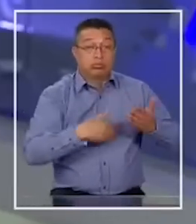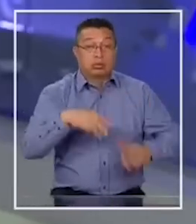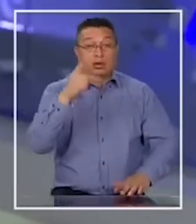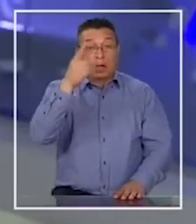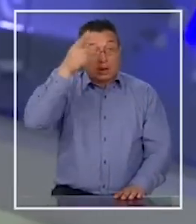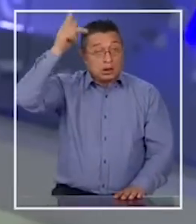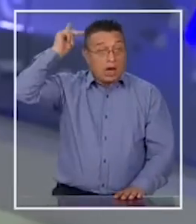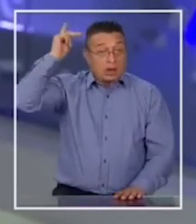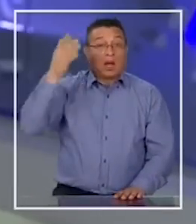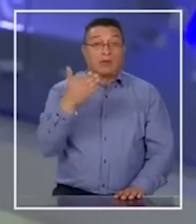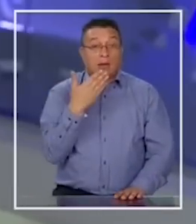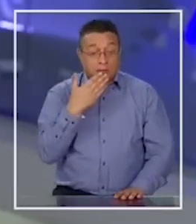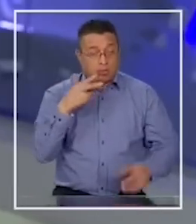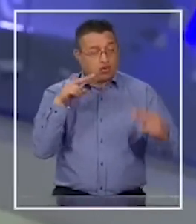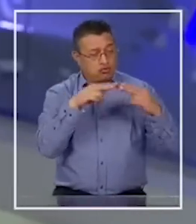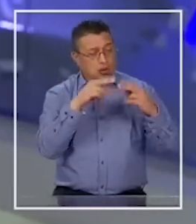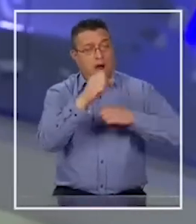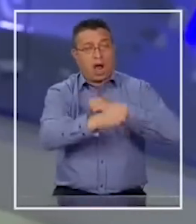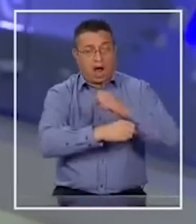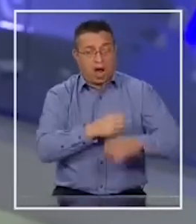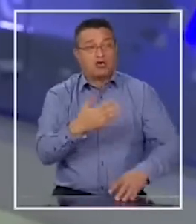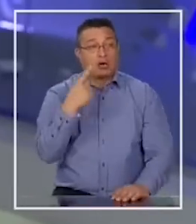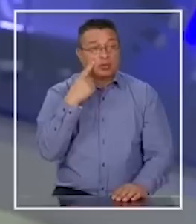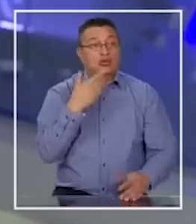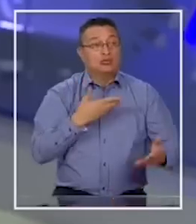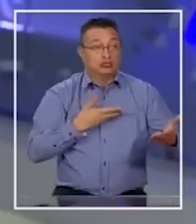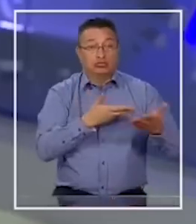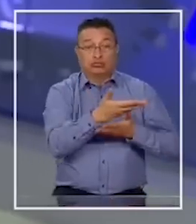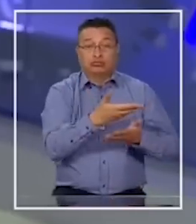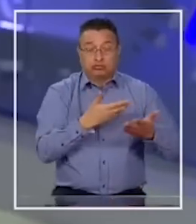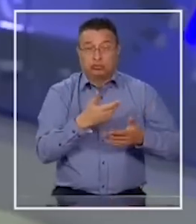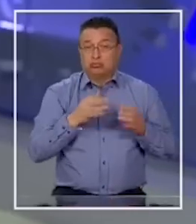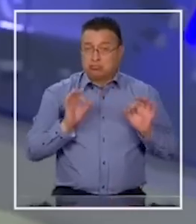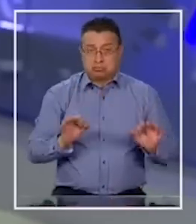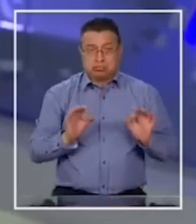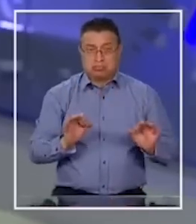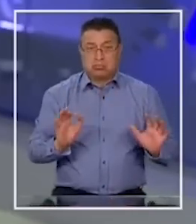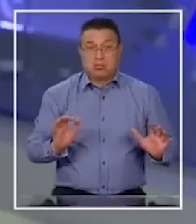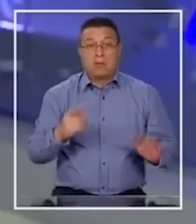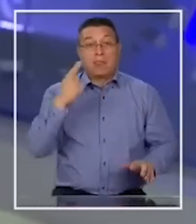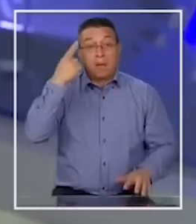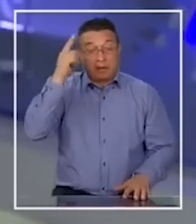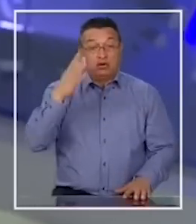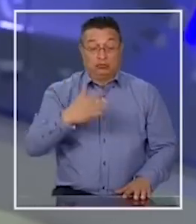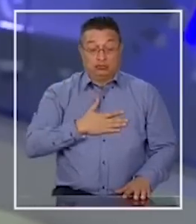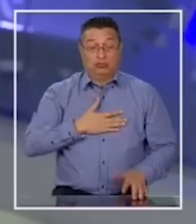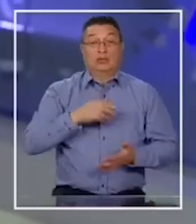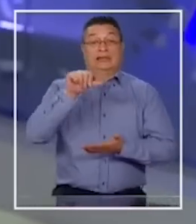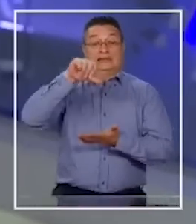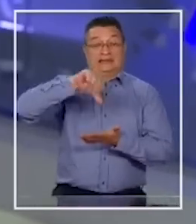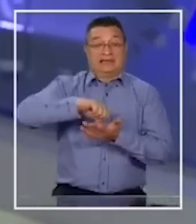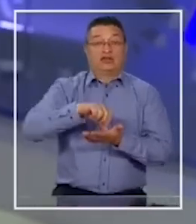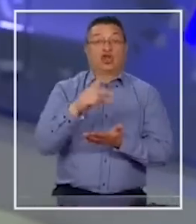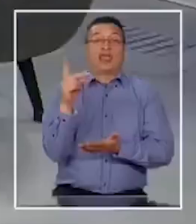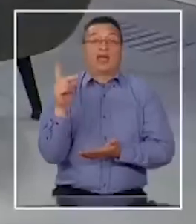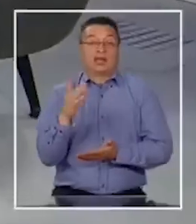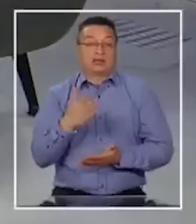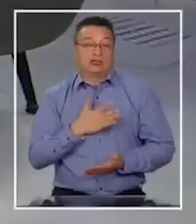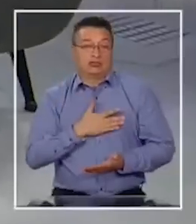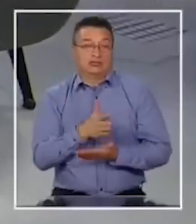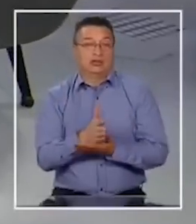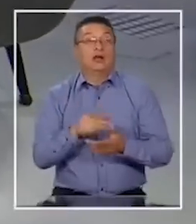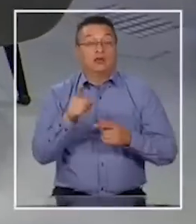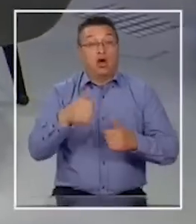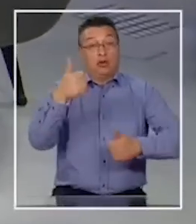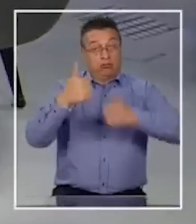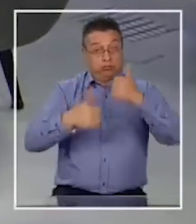José Antonio kast a quien conozco hace muchos años tenemos una relación psíquica espléndida pero mi domicilio la centro derecha ya por eso va a competir